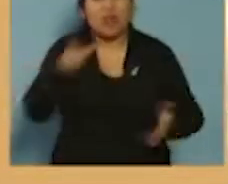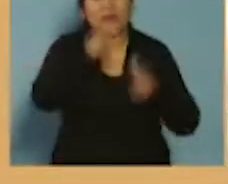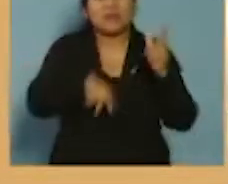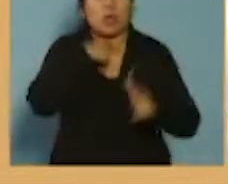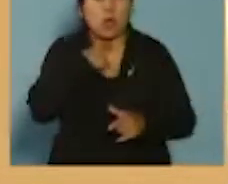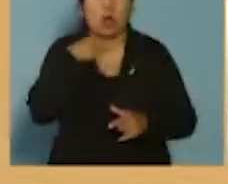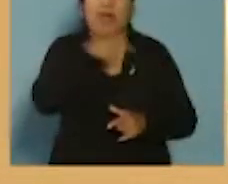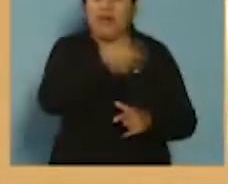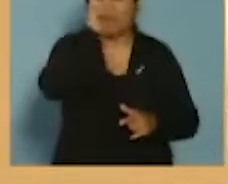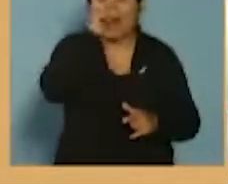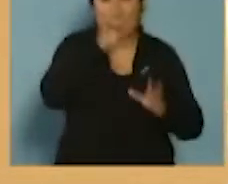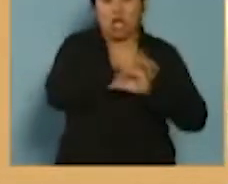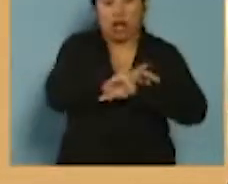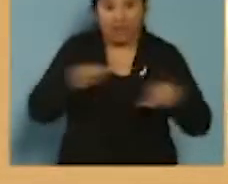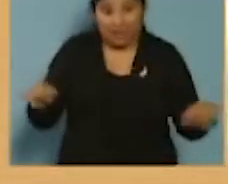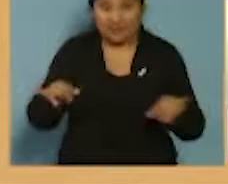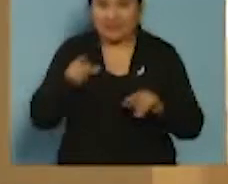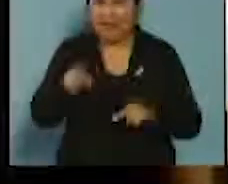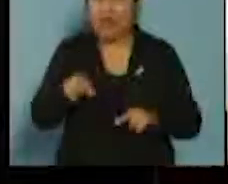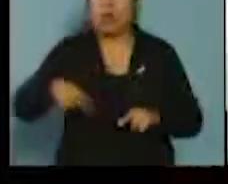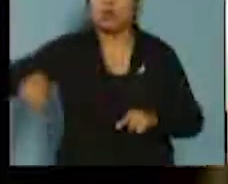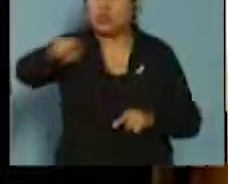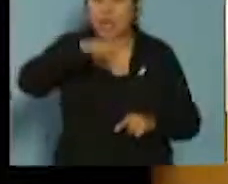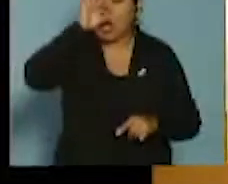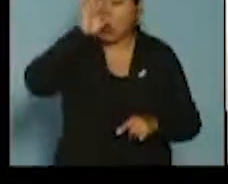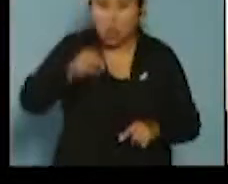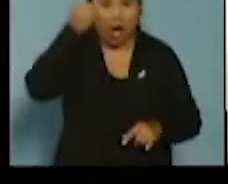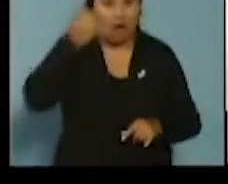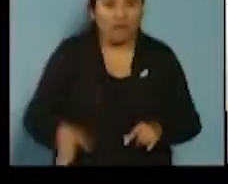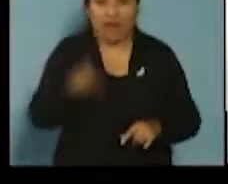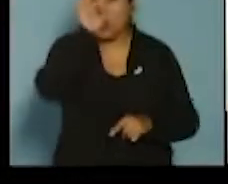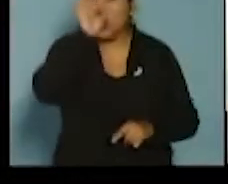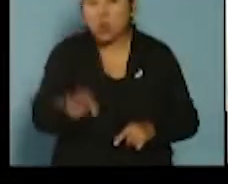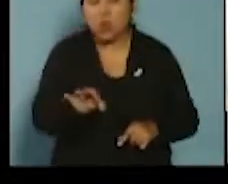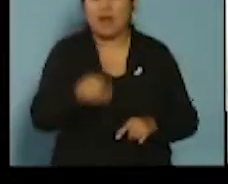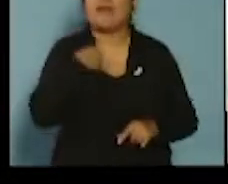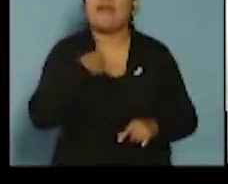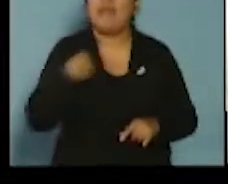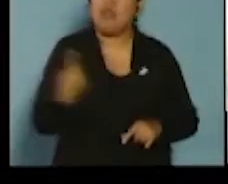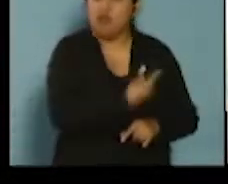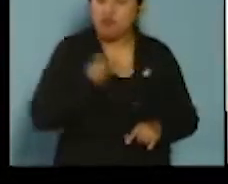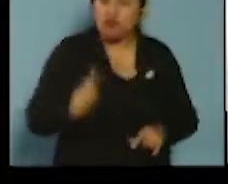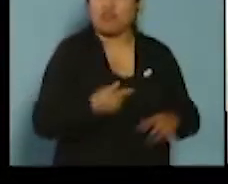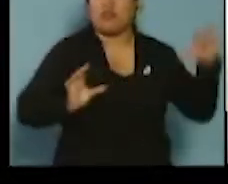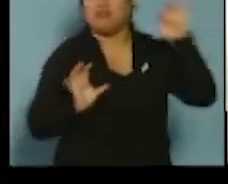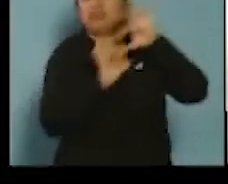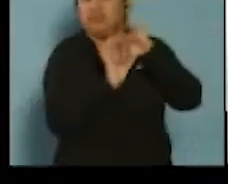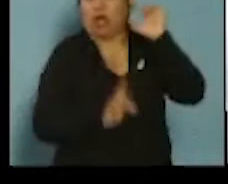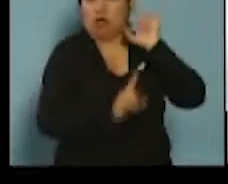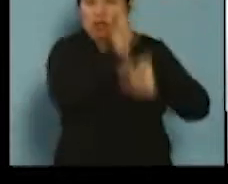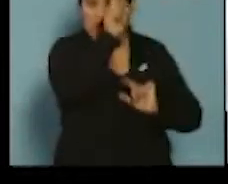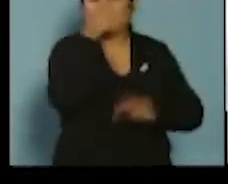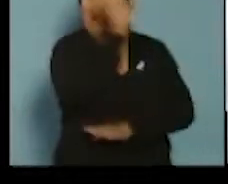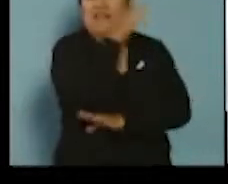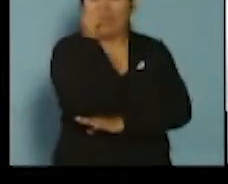olviden que nuestra obra es de dios él nos ha dado esta bandera que nos manda que las obtengamos con el honor y el decoro que